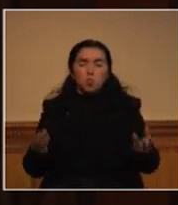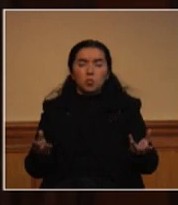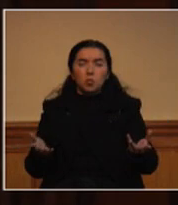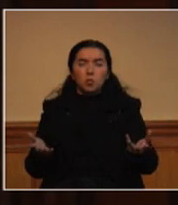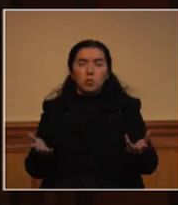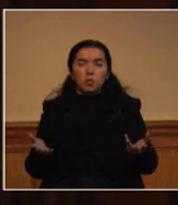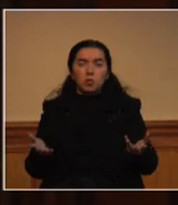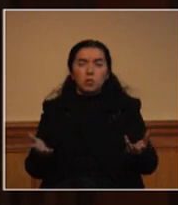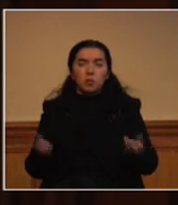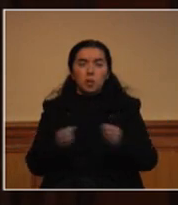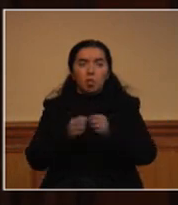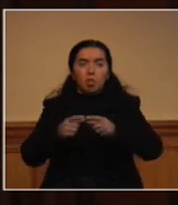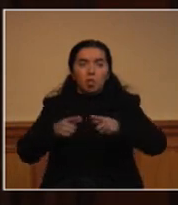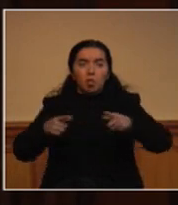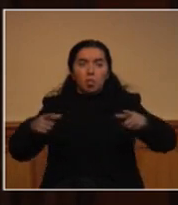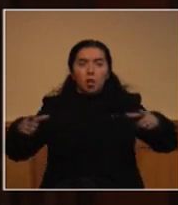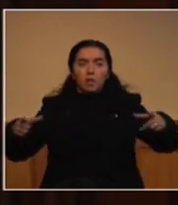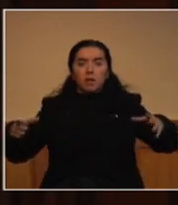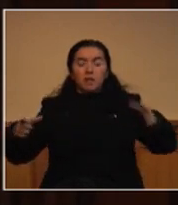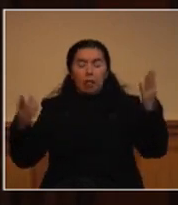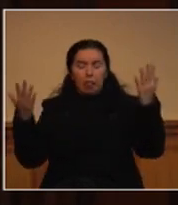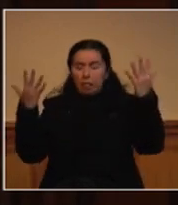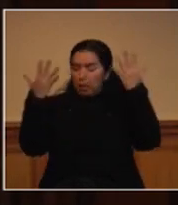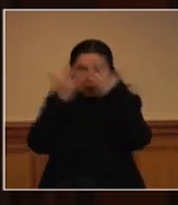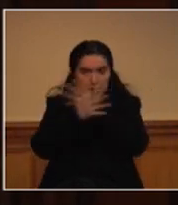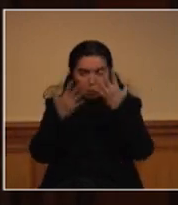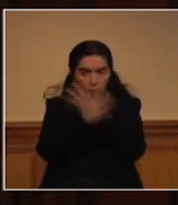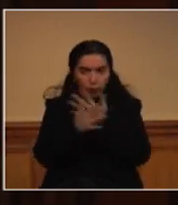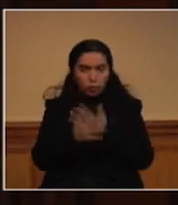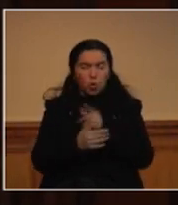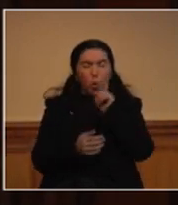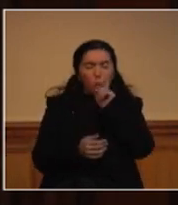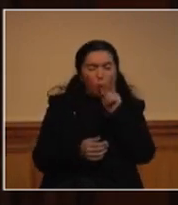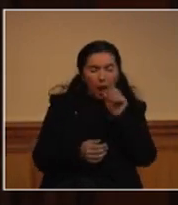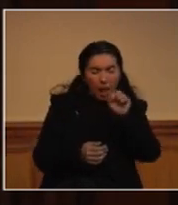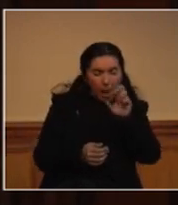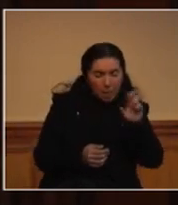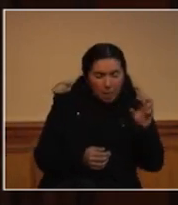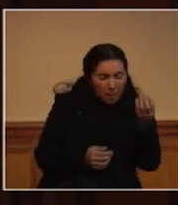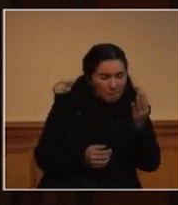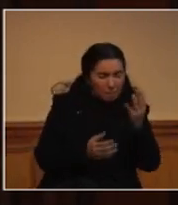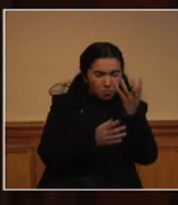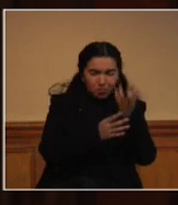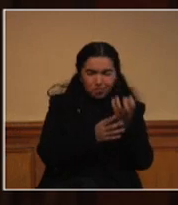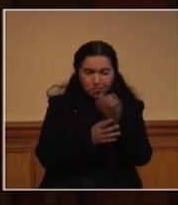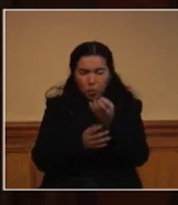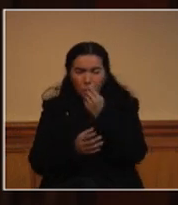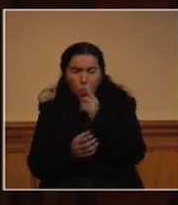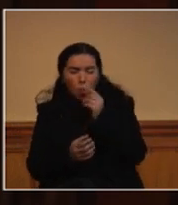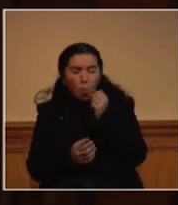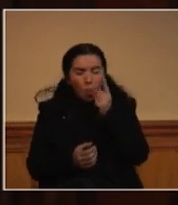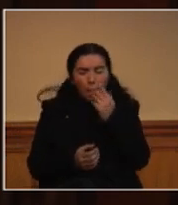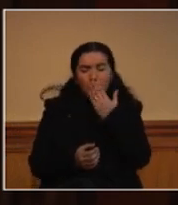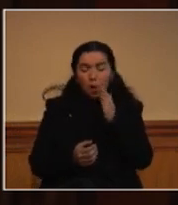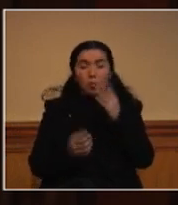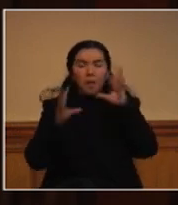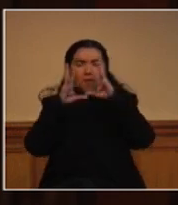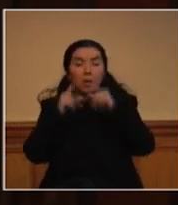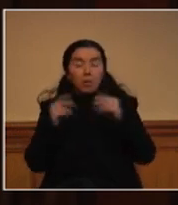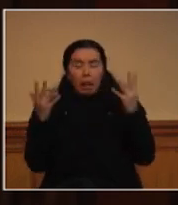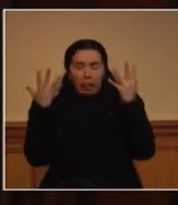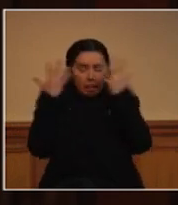veces nos encontramos con una gran confusión de qué programa será el mejor e incluso las familias se encuentran muy perdidos por